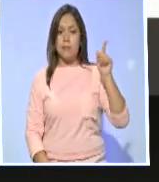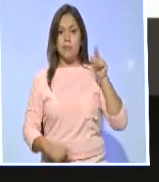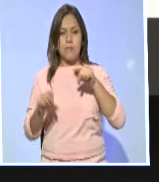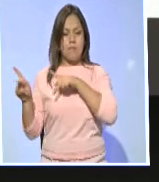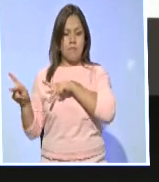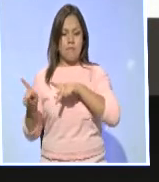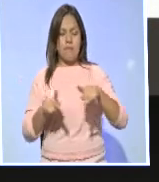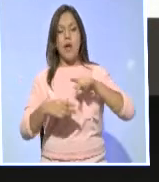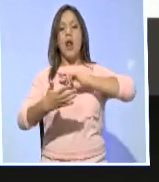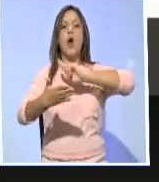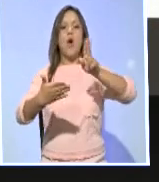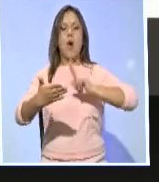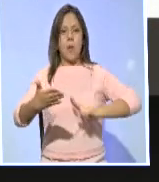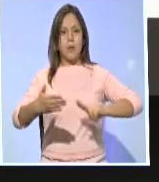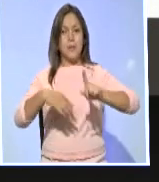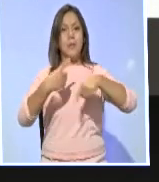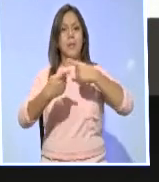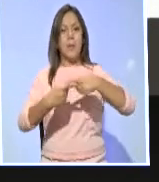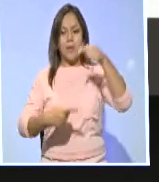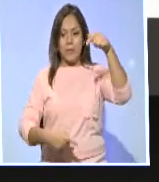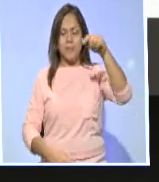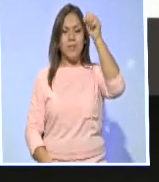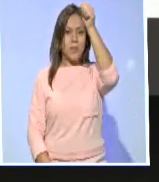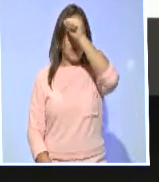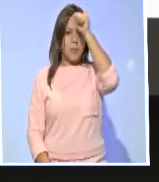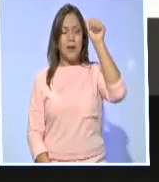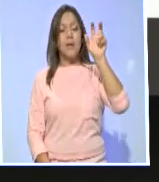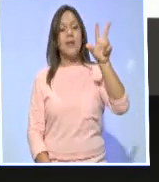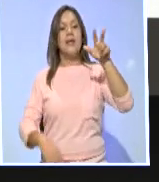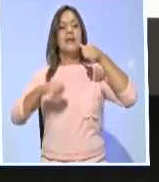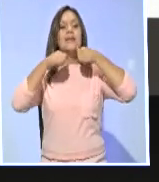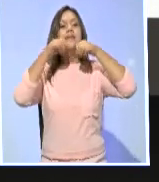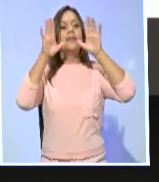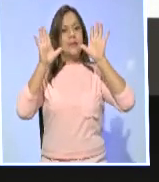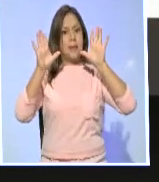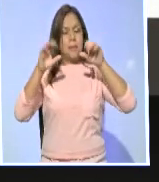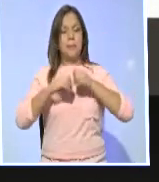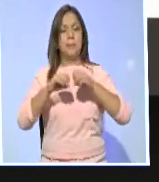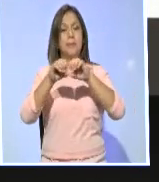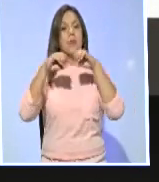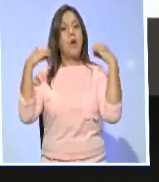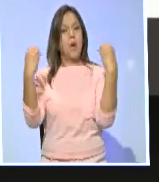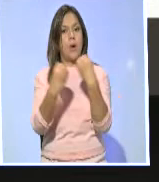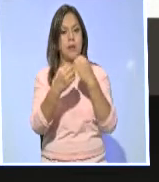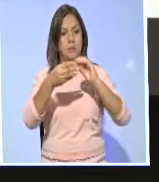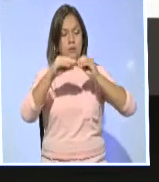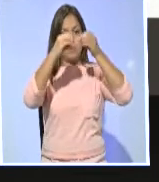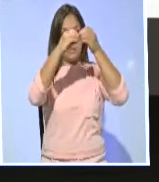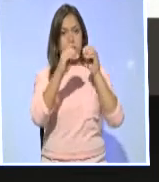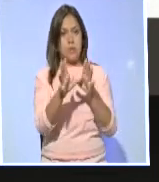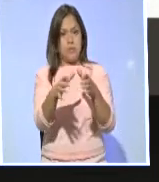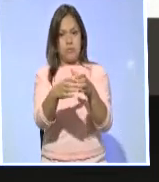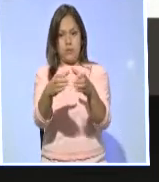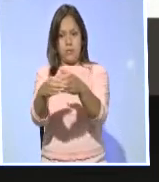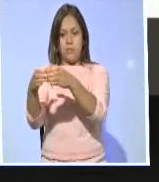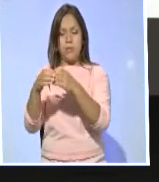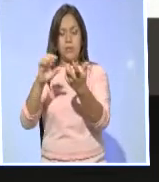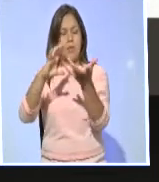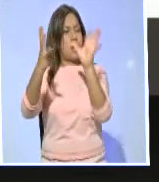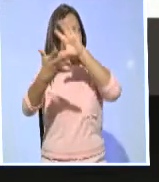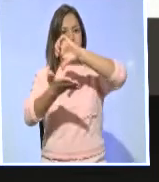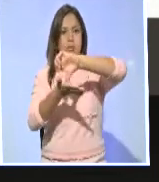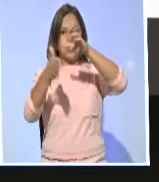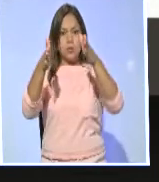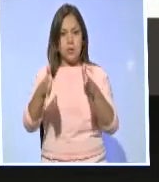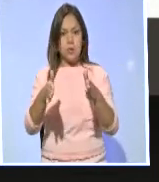para su convención prevista para este domingo 3 de diciembre. Entre tanto, organizaciones que conforman los comités de la Revolución